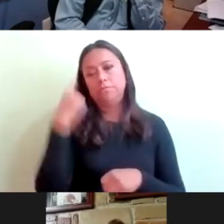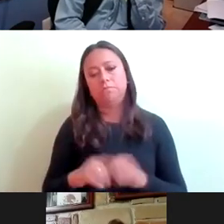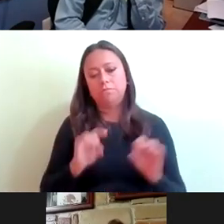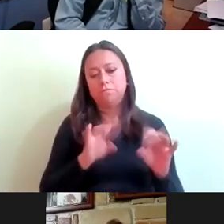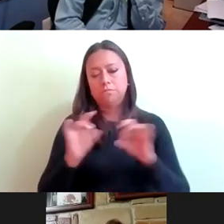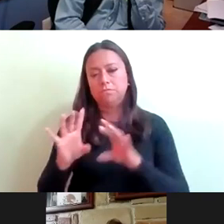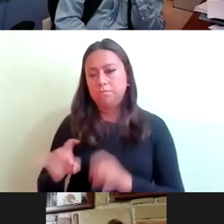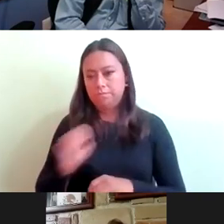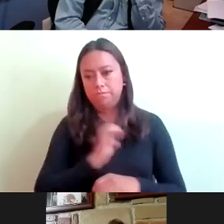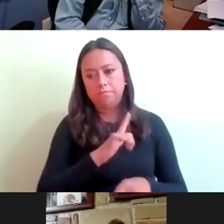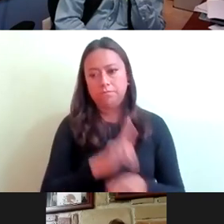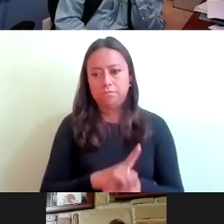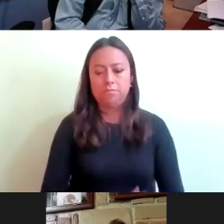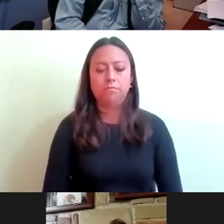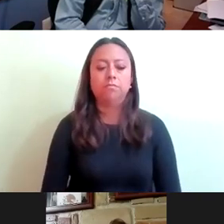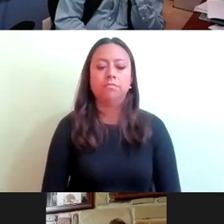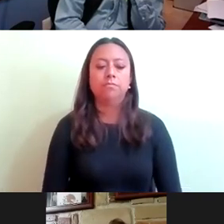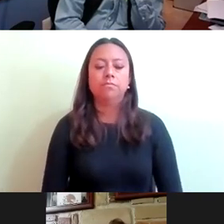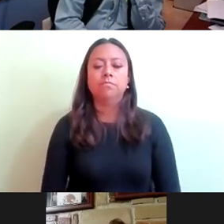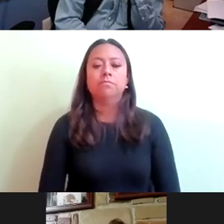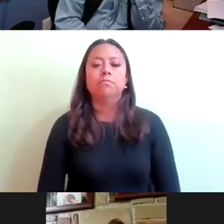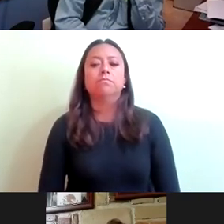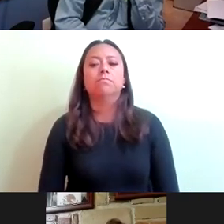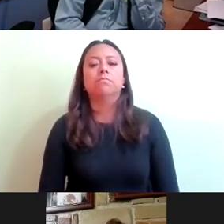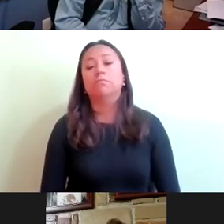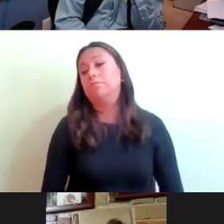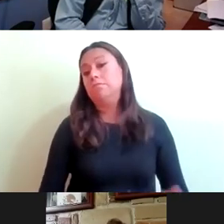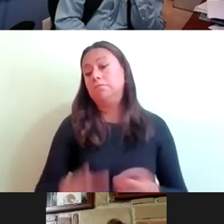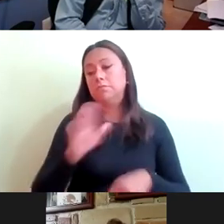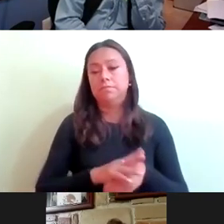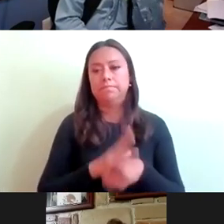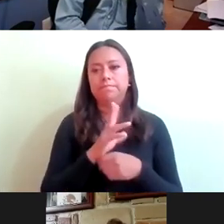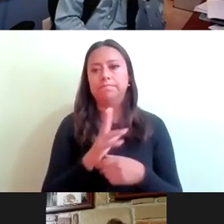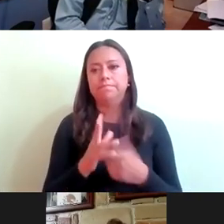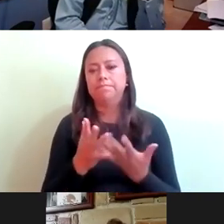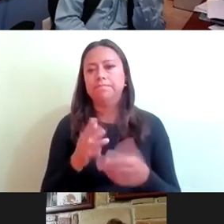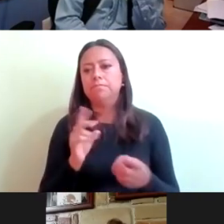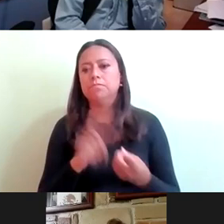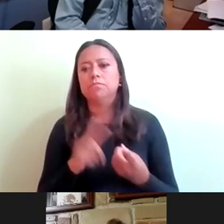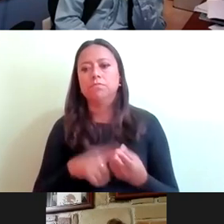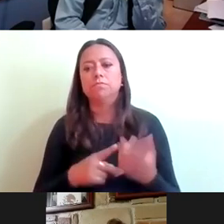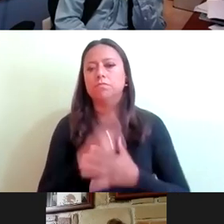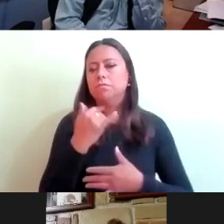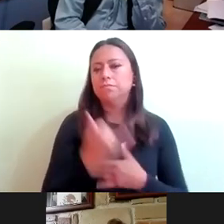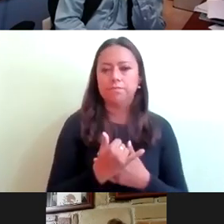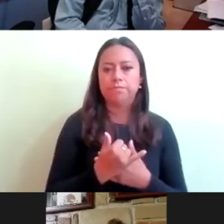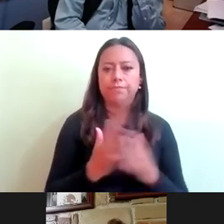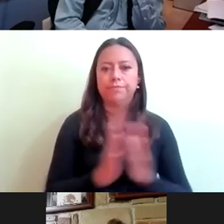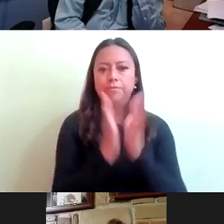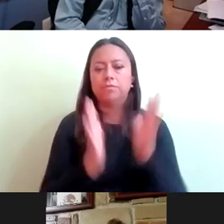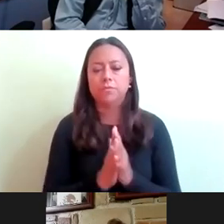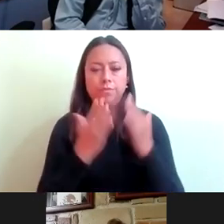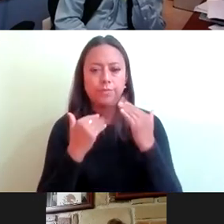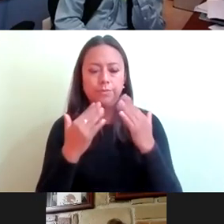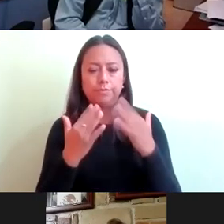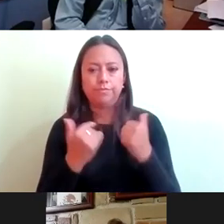y en específicos donde no haya proyectos de presupuesto participativo. En las demás demarcaciones